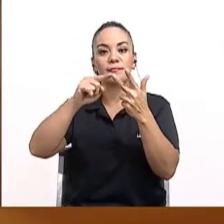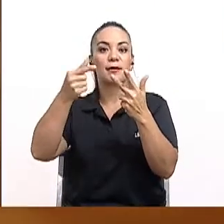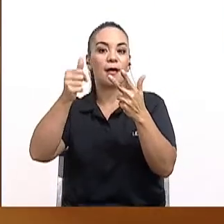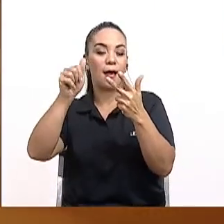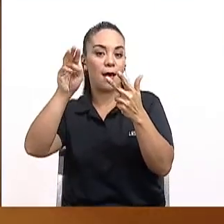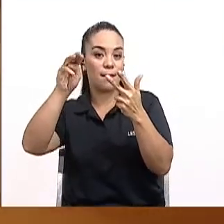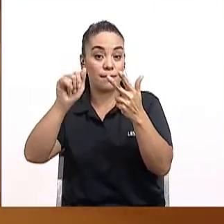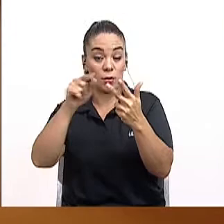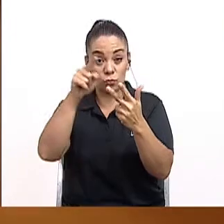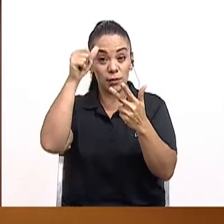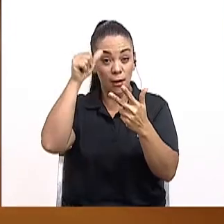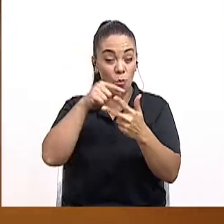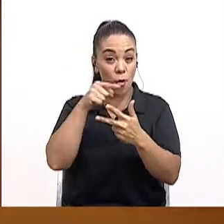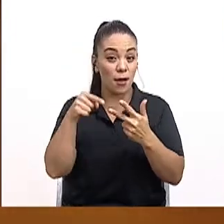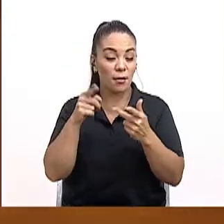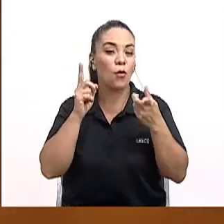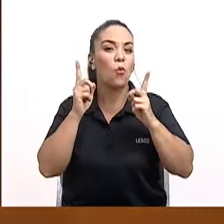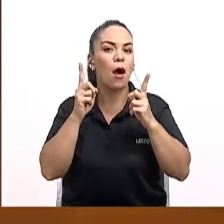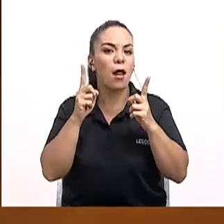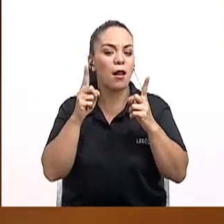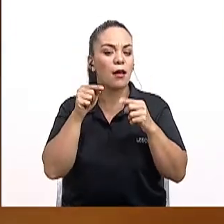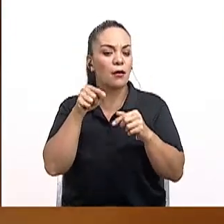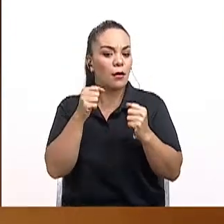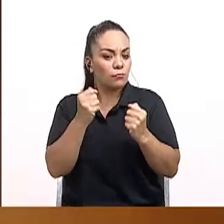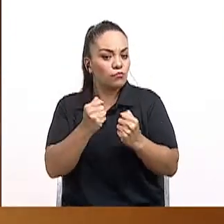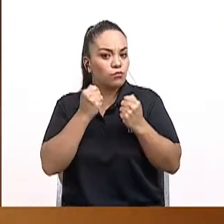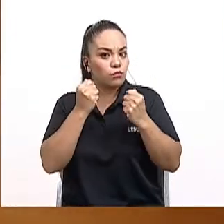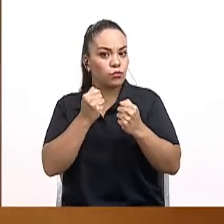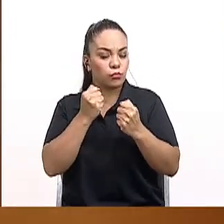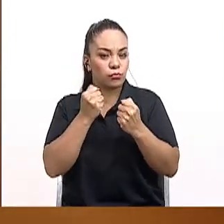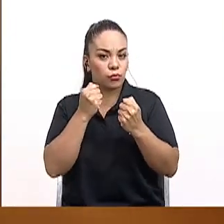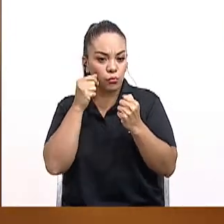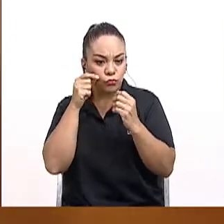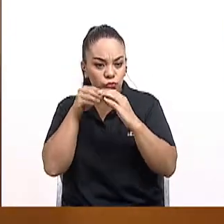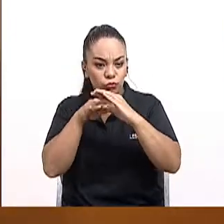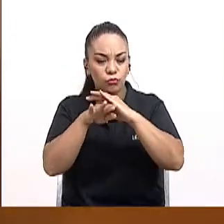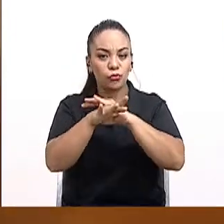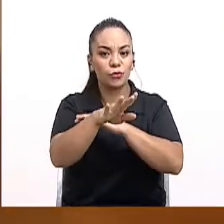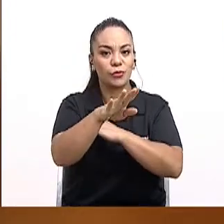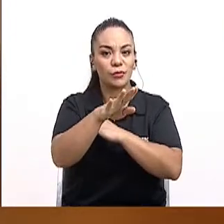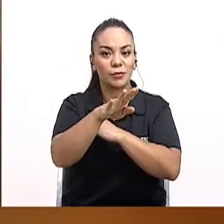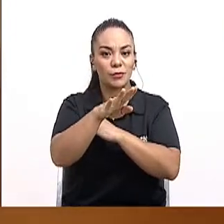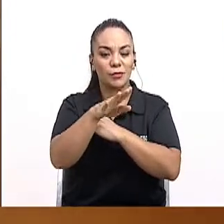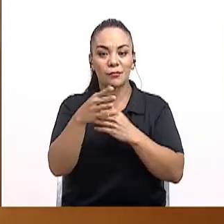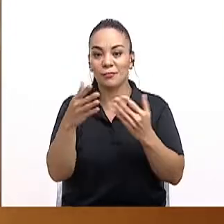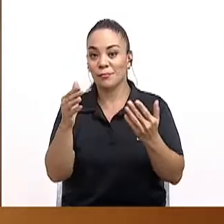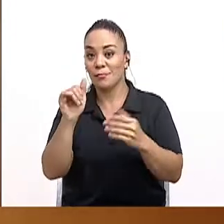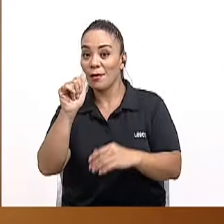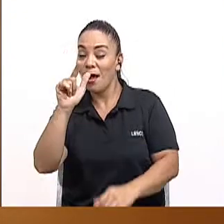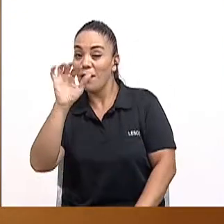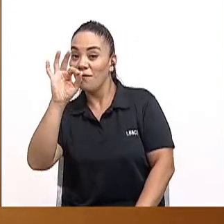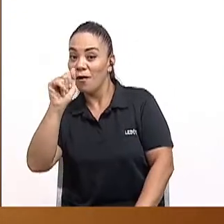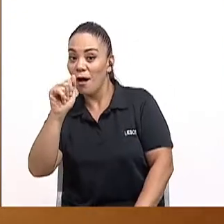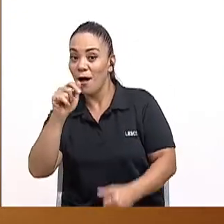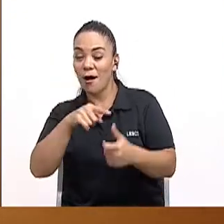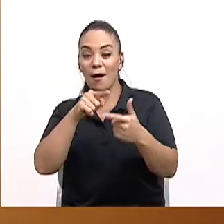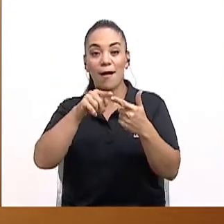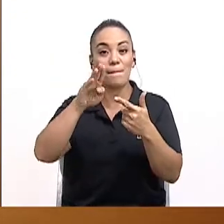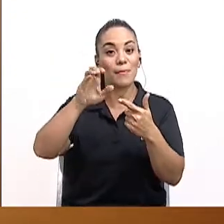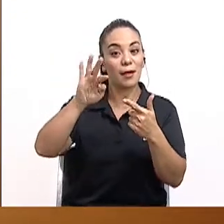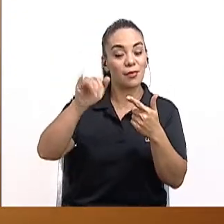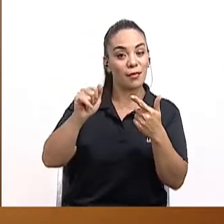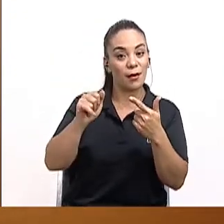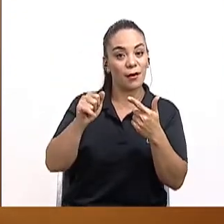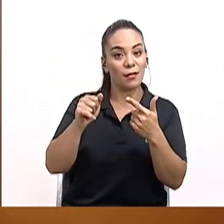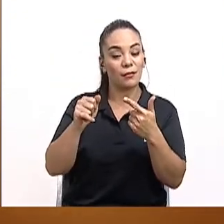¿Se acuerdan cuál es el poder de radiación de las partículas alfa y beta? Son